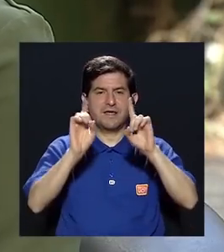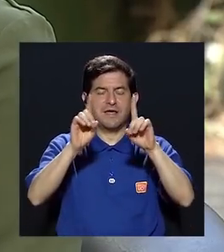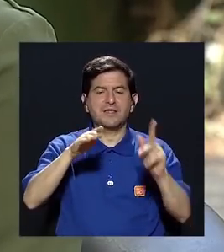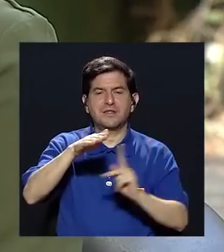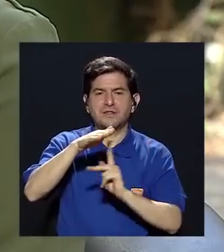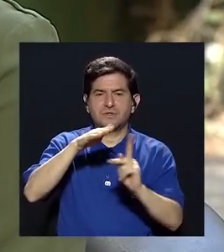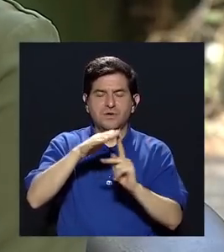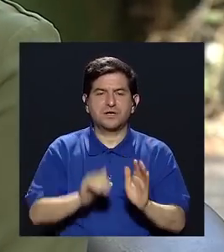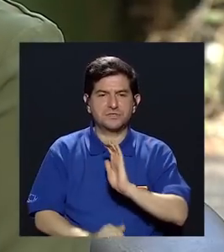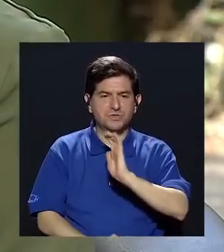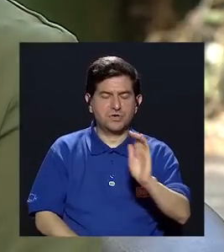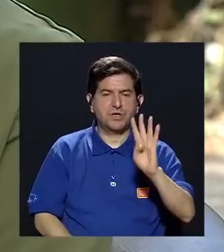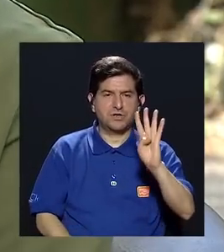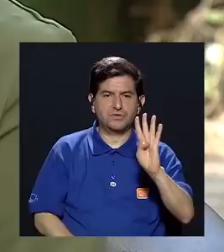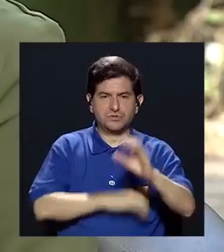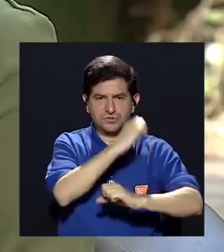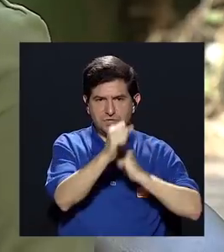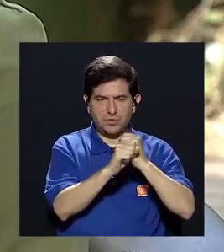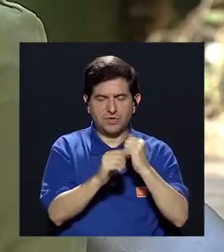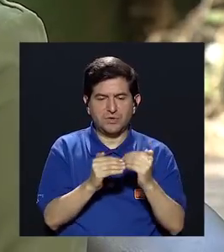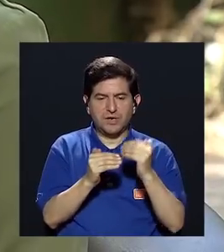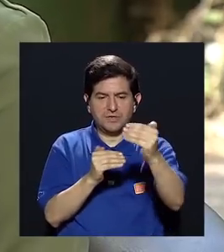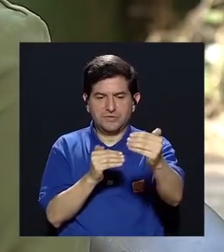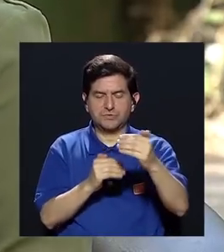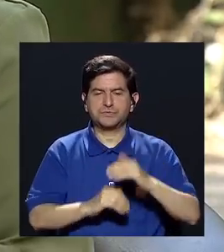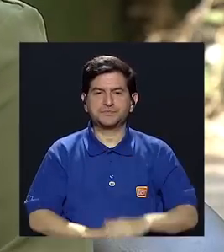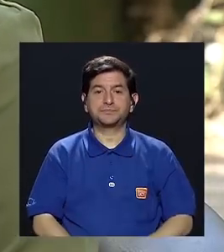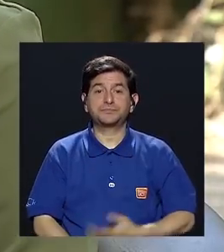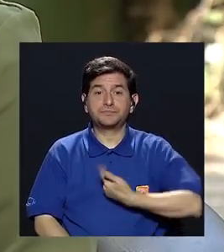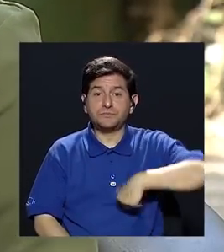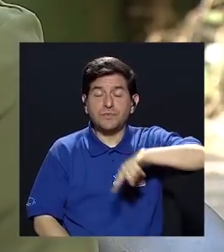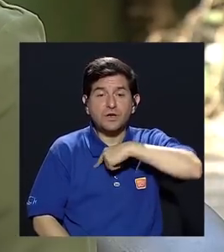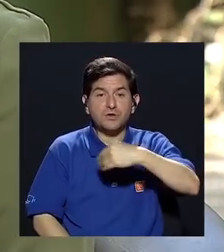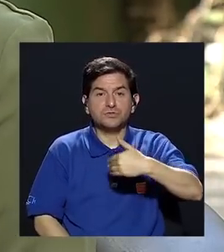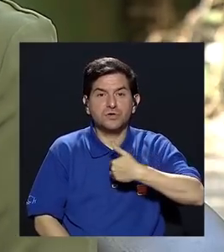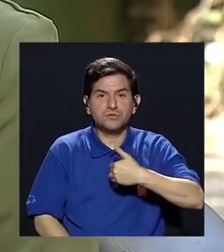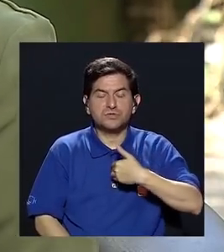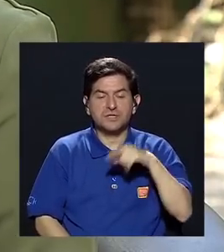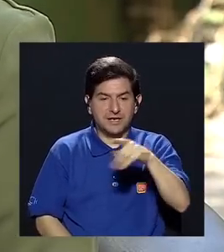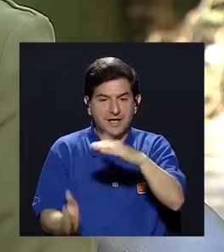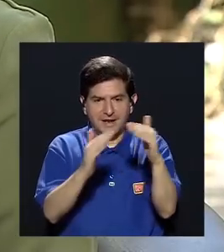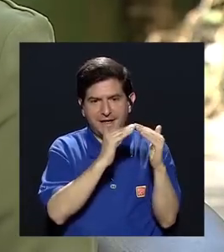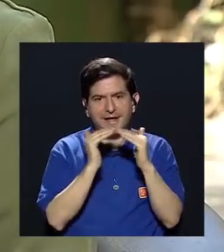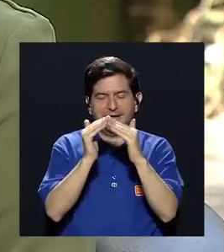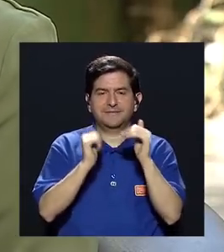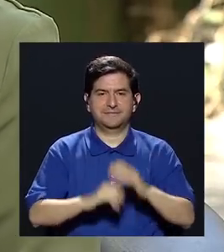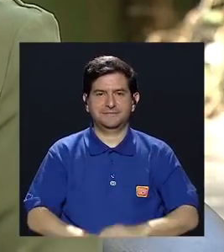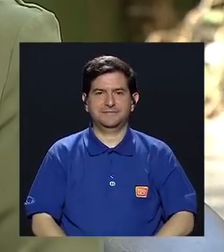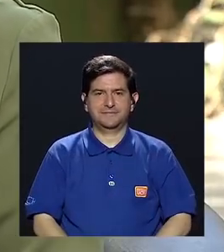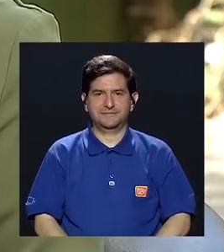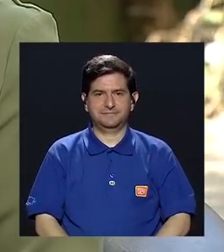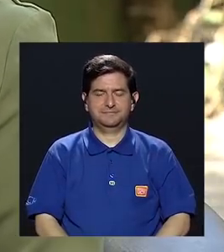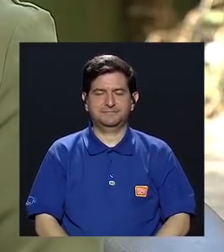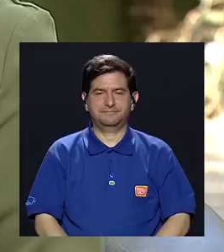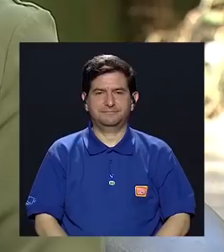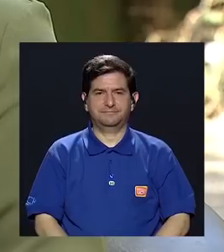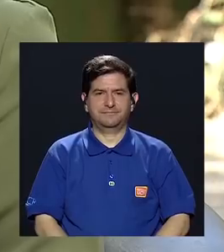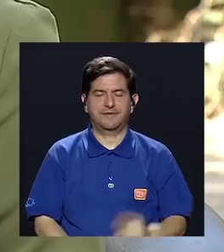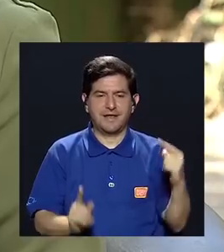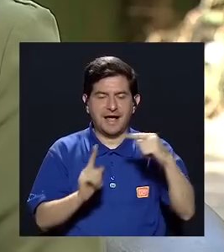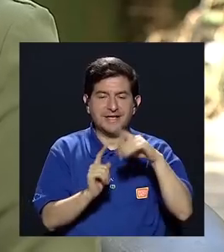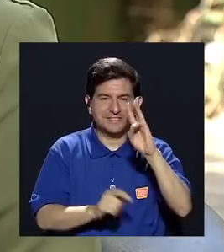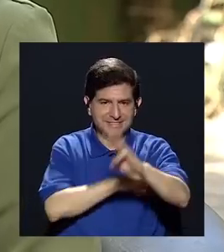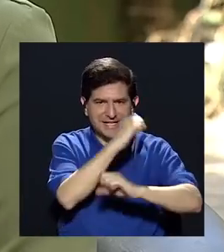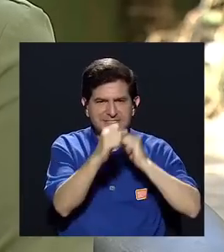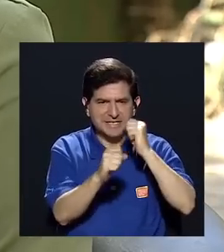educación preescolar para niños de 4 años en adelante. Y nosotros teníamos esa población, ¿verdad? De hasta